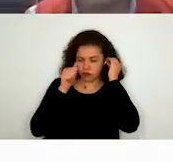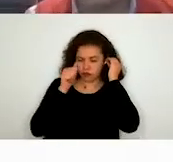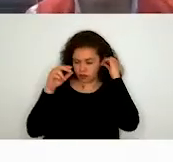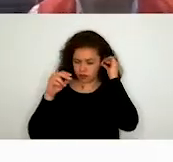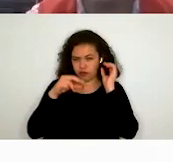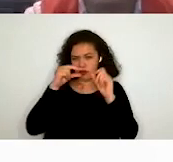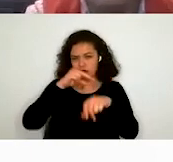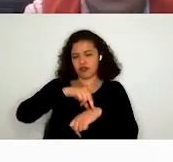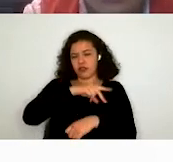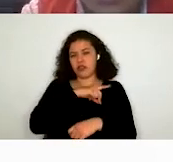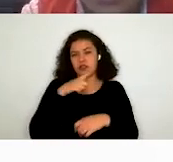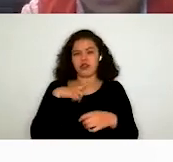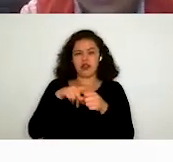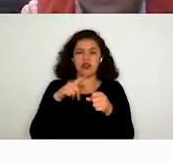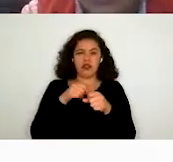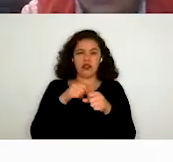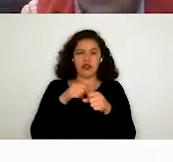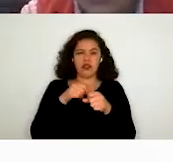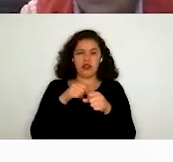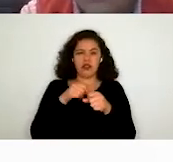un chaleco,